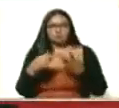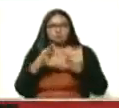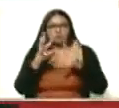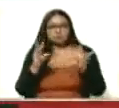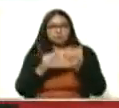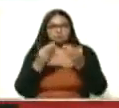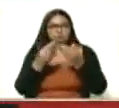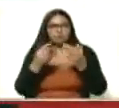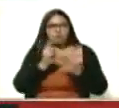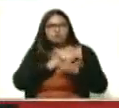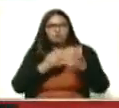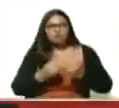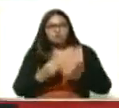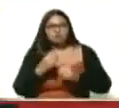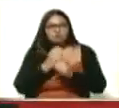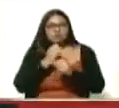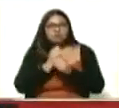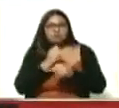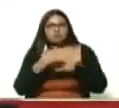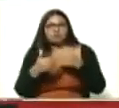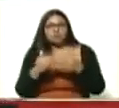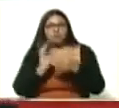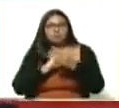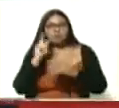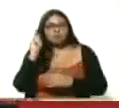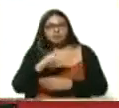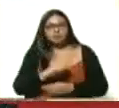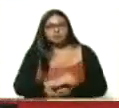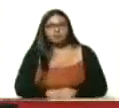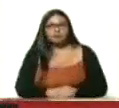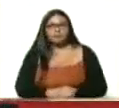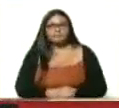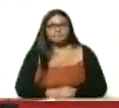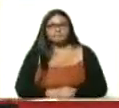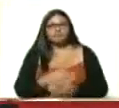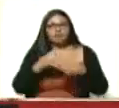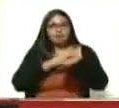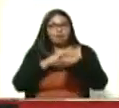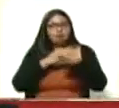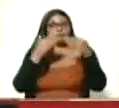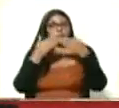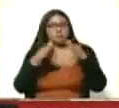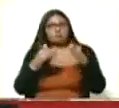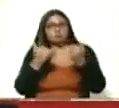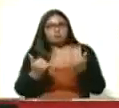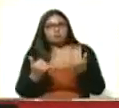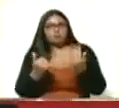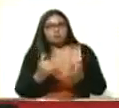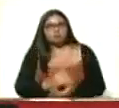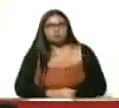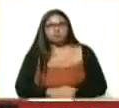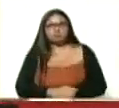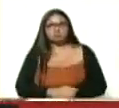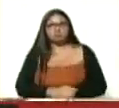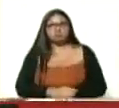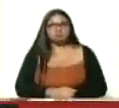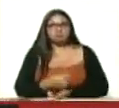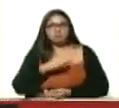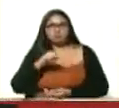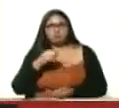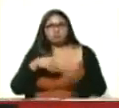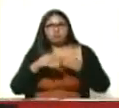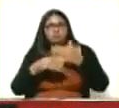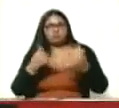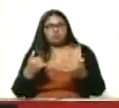con mucha fuerza que se trabajó durante muchos meses para, hasta que el juez lo, permitió. Y en estos documentos clasificados estamos viendo